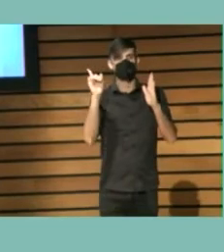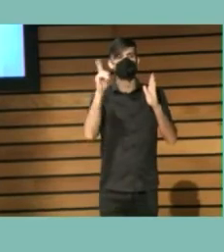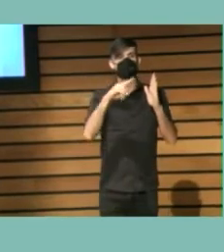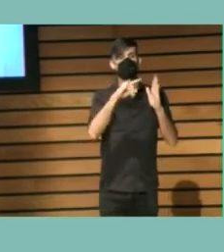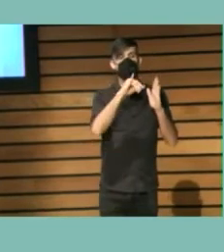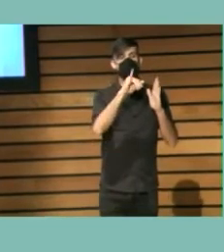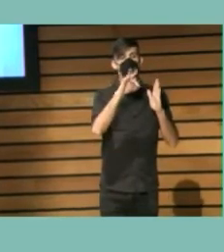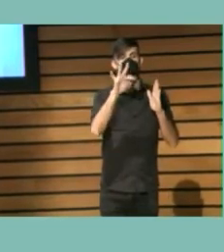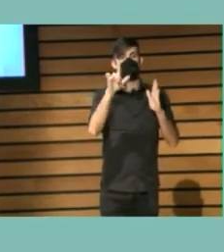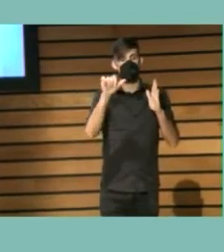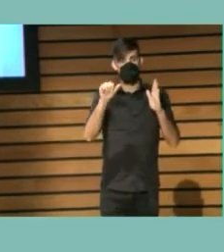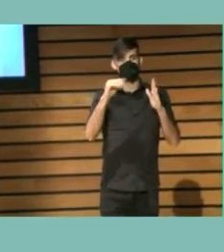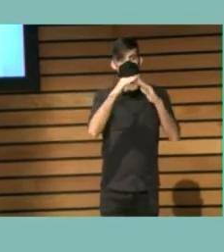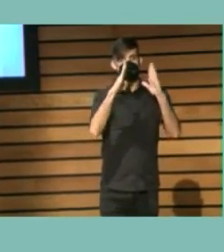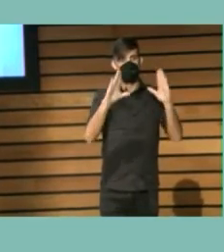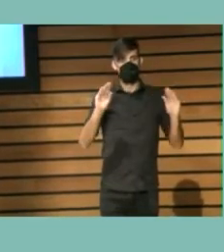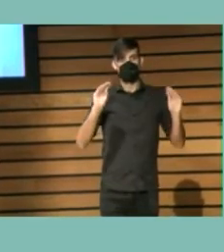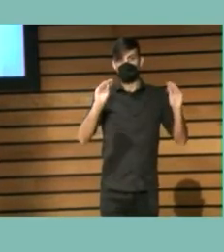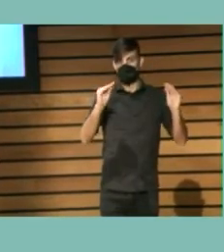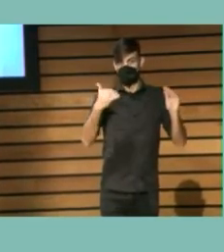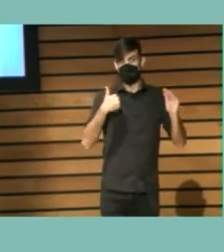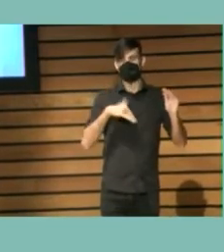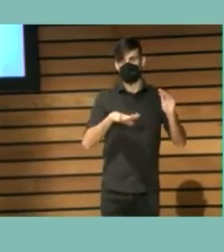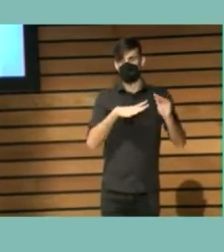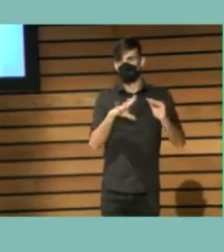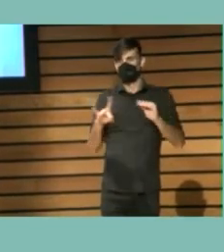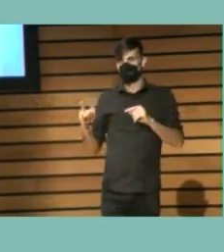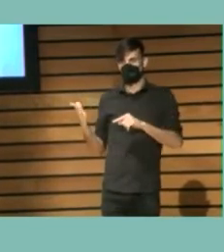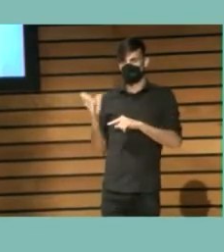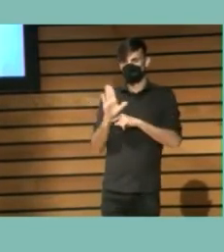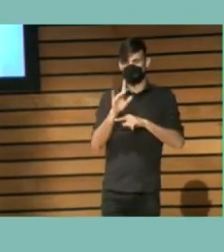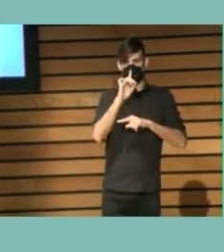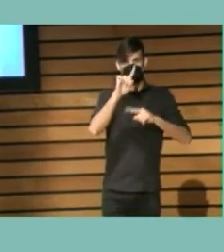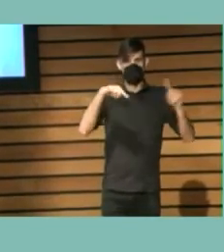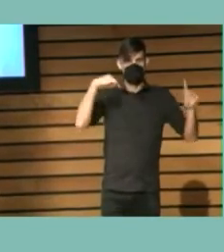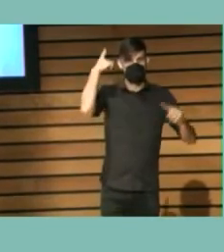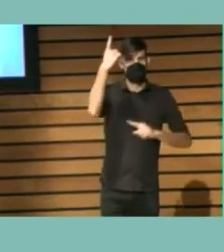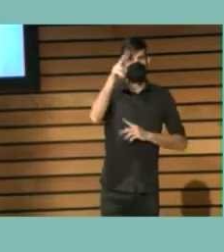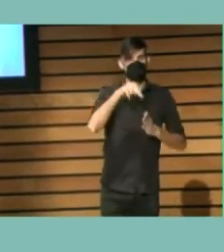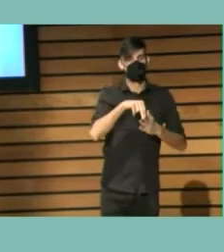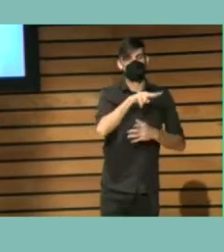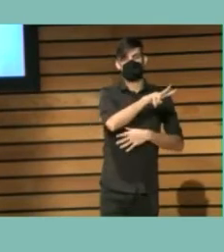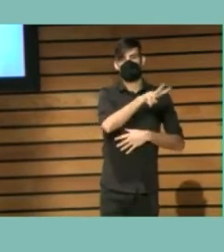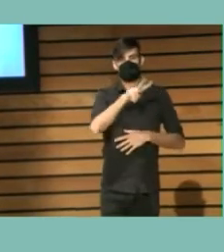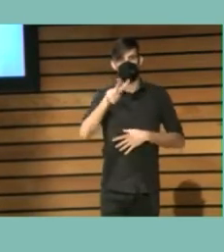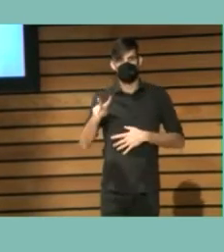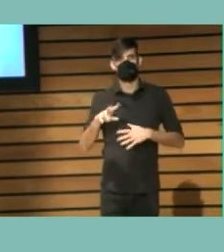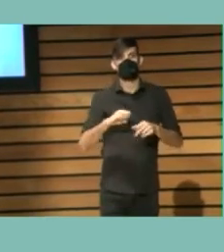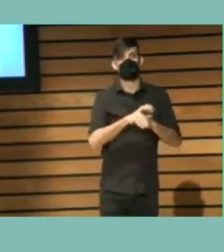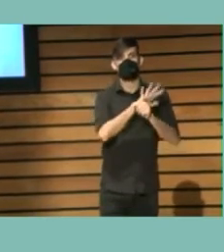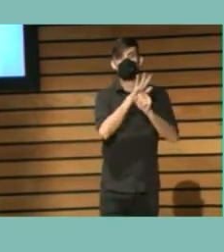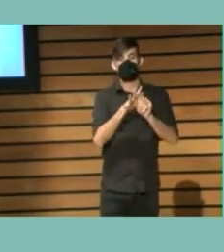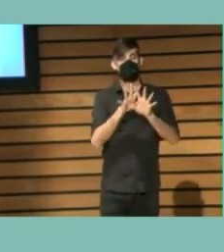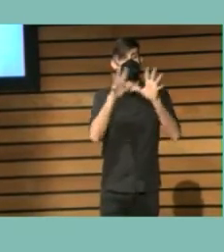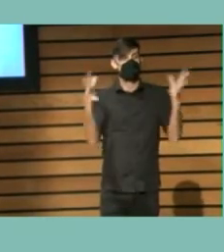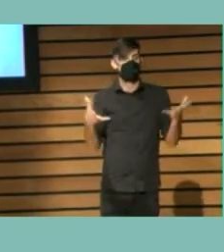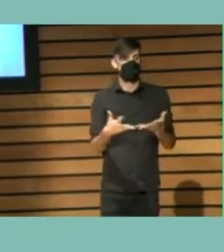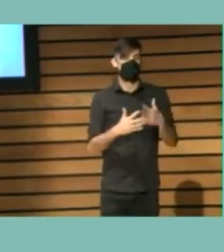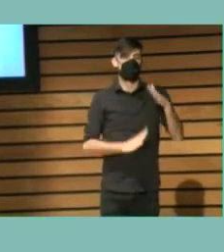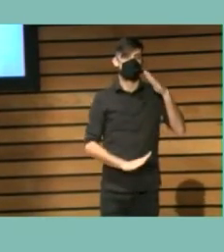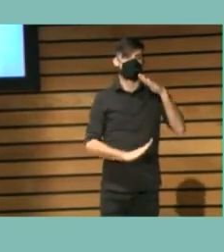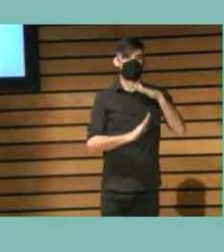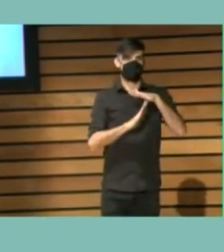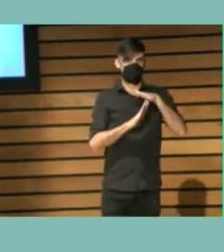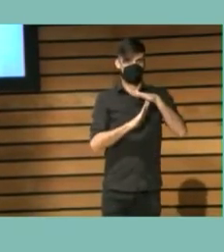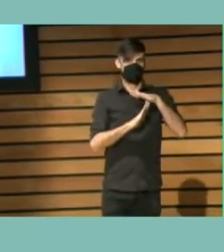Academy seguramente verá la luz el año que viene. La pandemia ha postergado un poco todo este proyecto, pero estamos